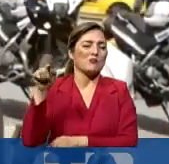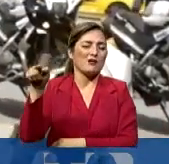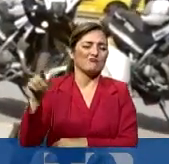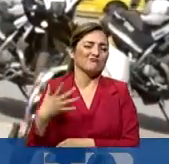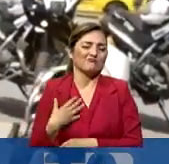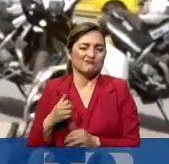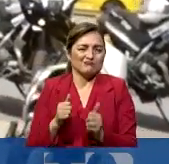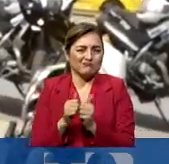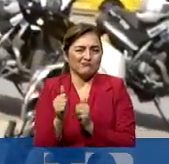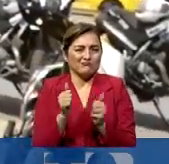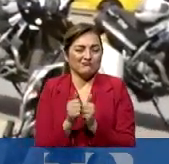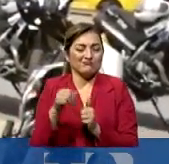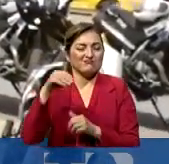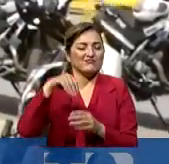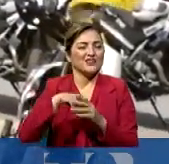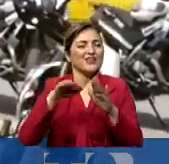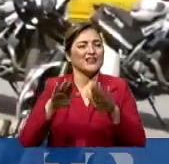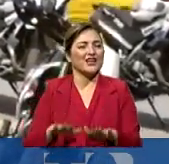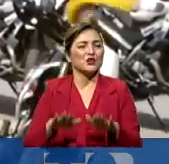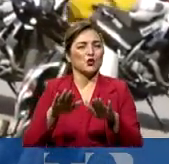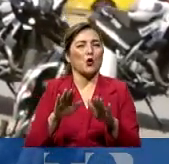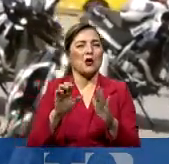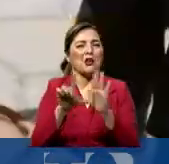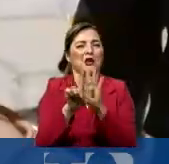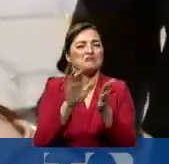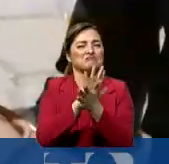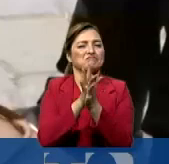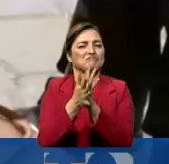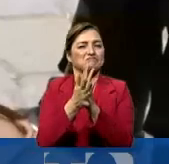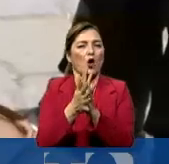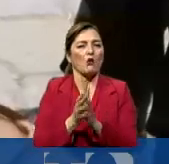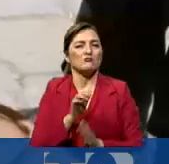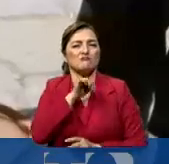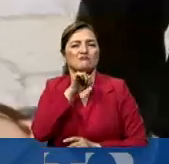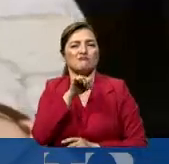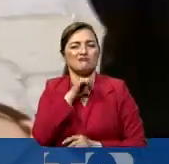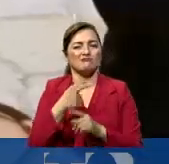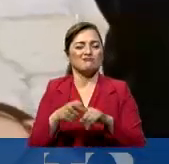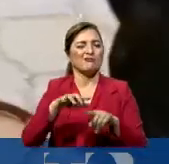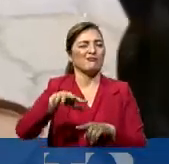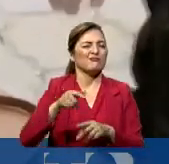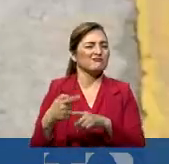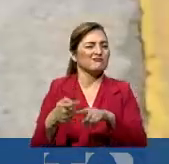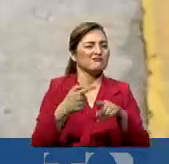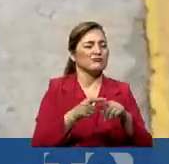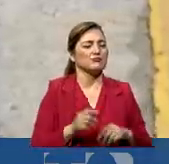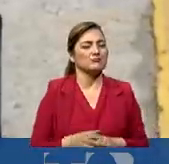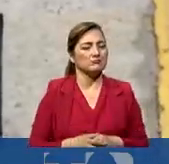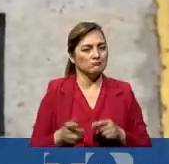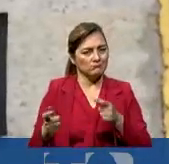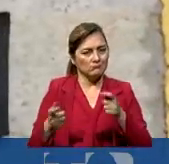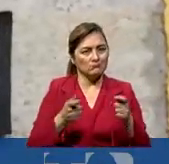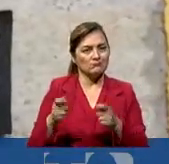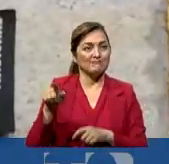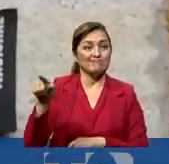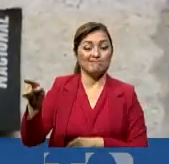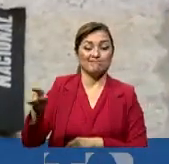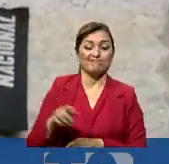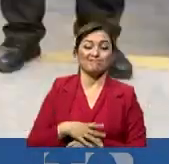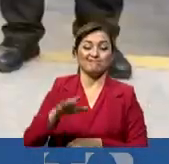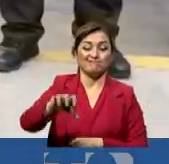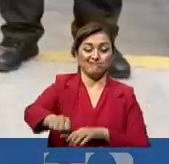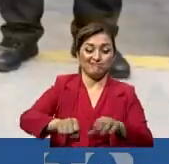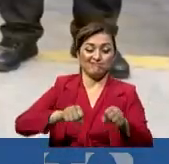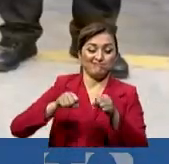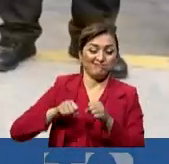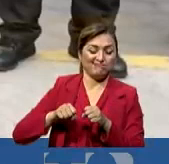paso están ilegalmente o están cometiendo actos ilícitos. En pocos minutos de implementado el control, los objetos cortopunzantes